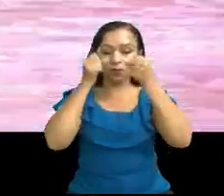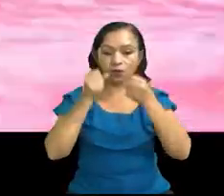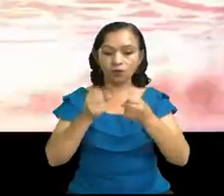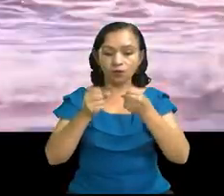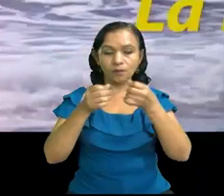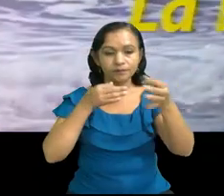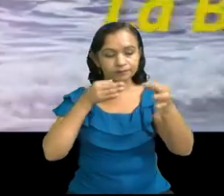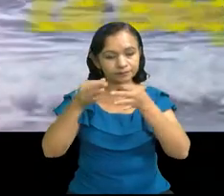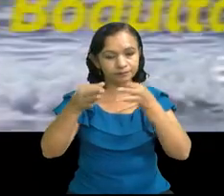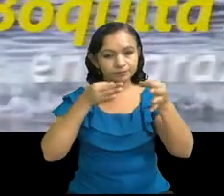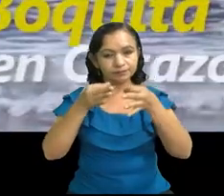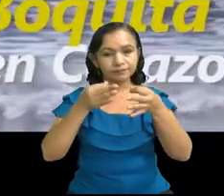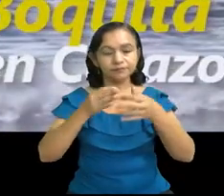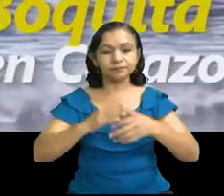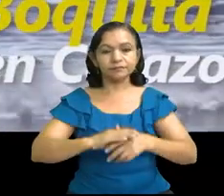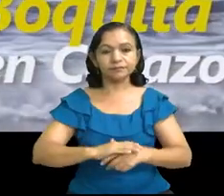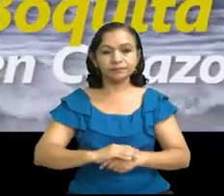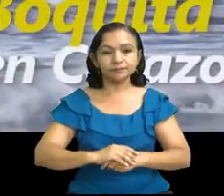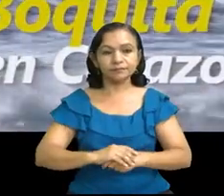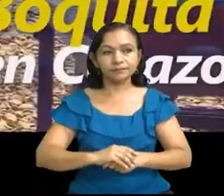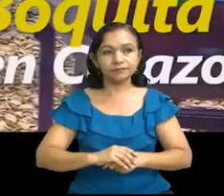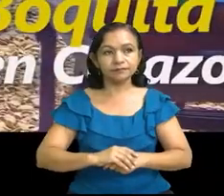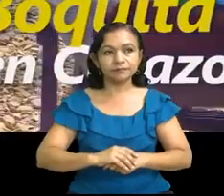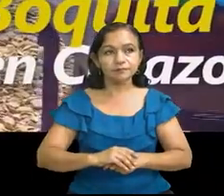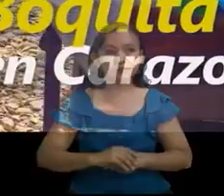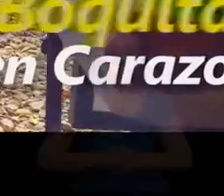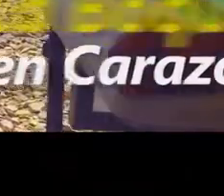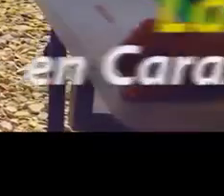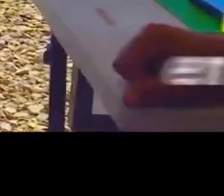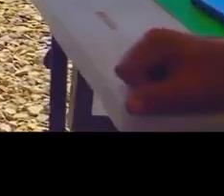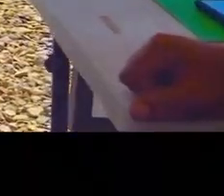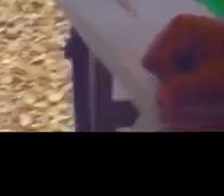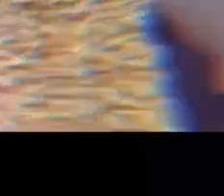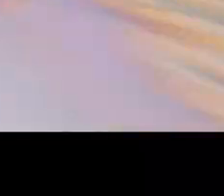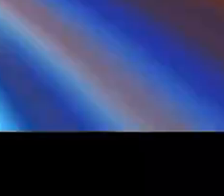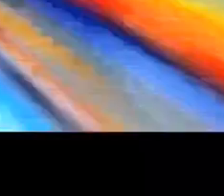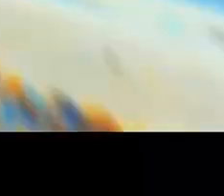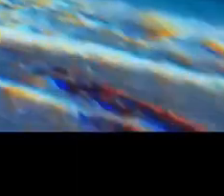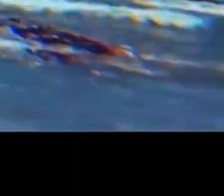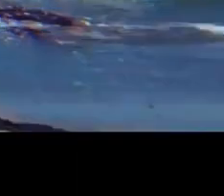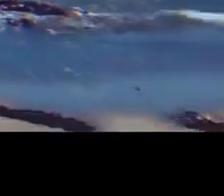Noguera, informó para el canal parlamentario Jonathan Castro.